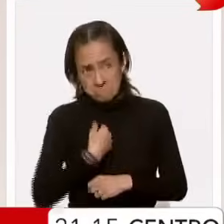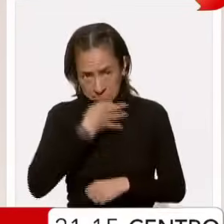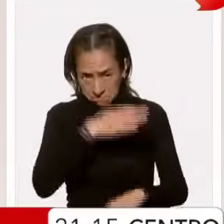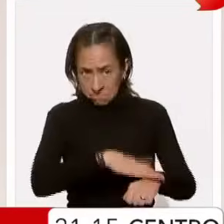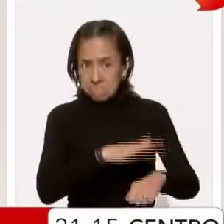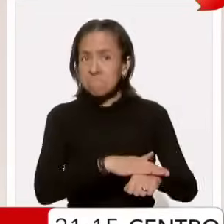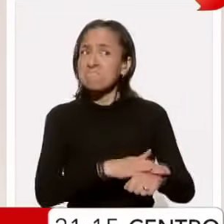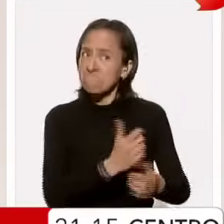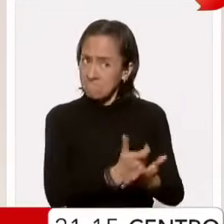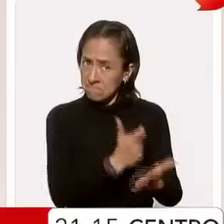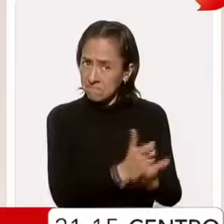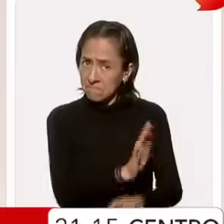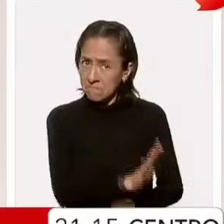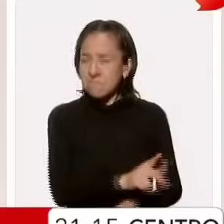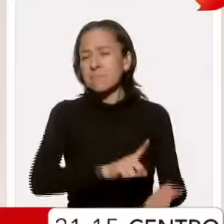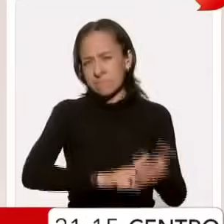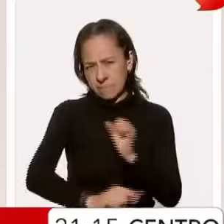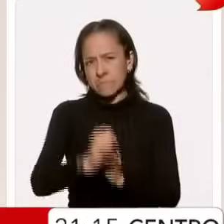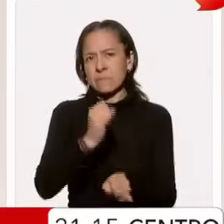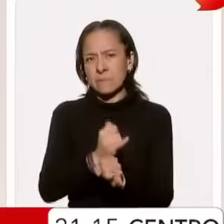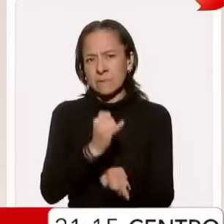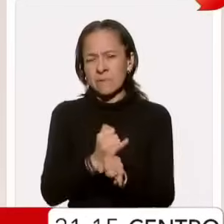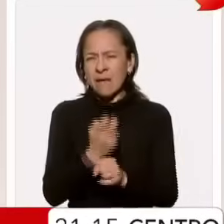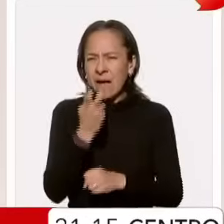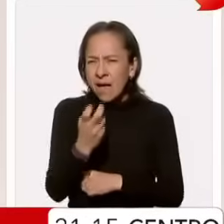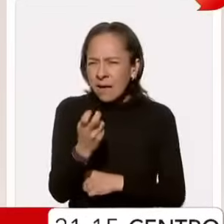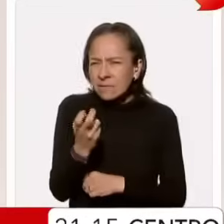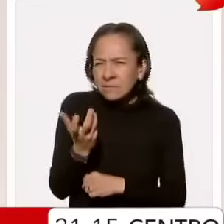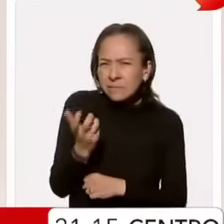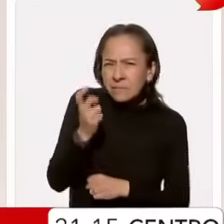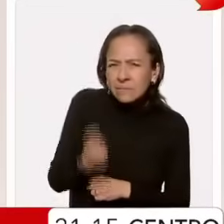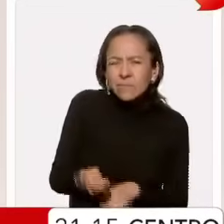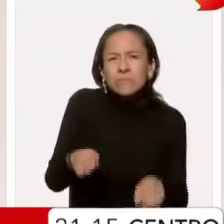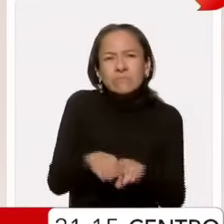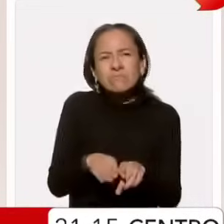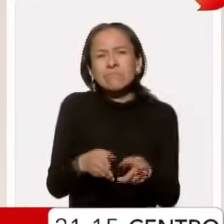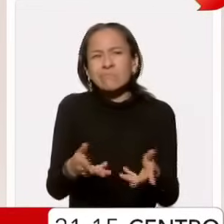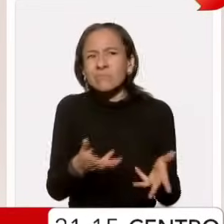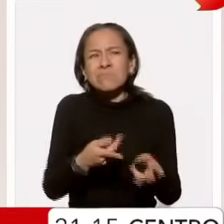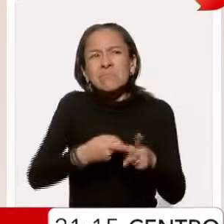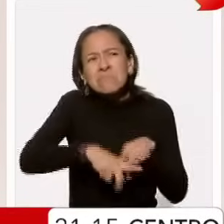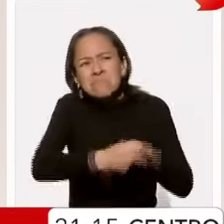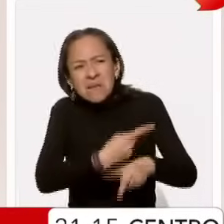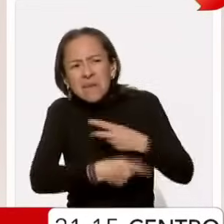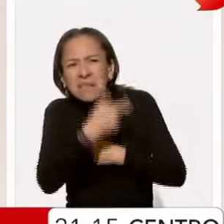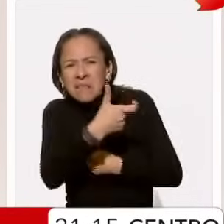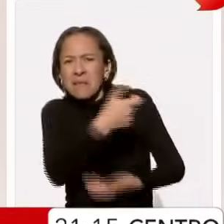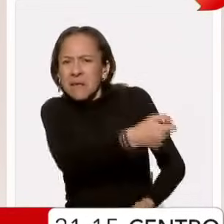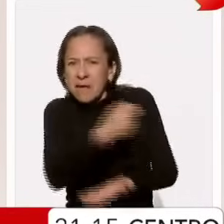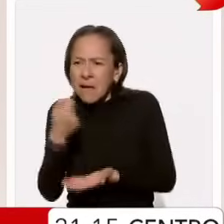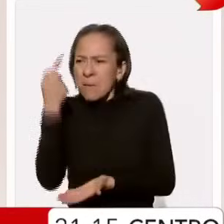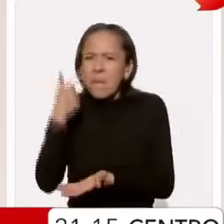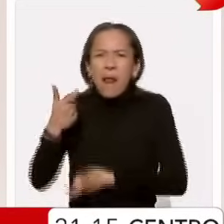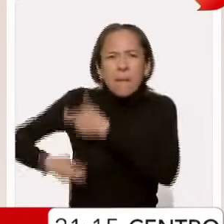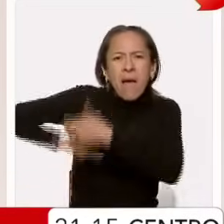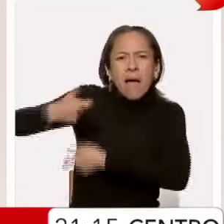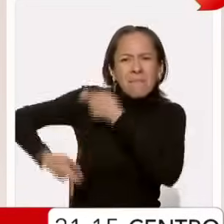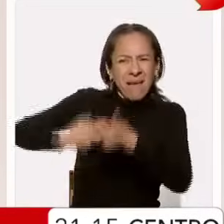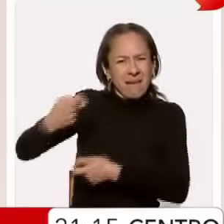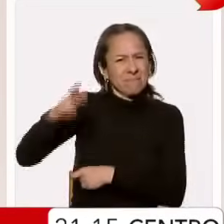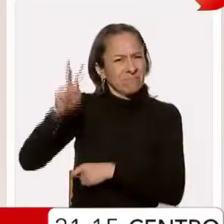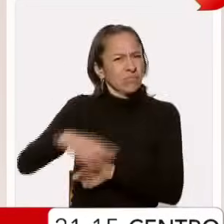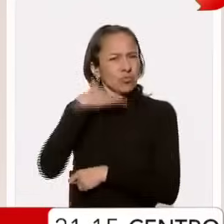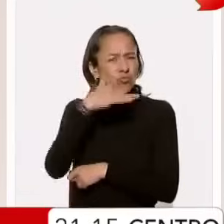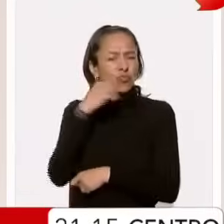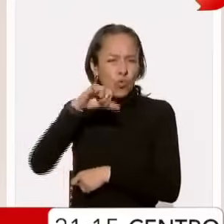redes sociales. Para hablar más sobre esta práctica y sobre todo el origen de los recursos para financiar esta guerra sucia, esta noche nos